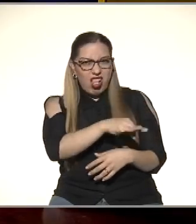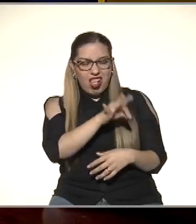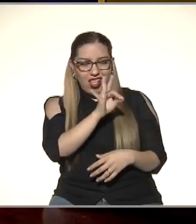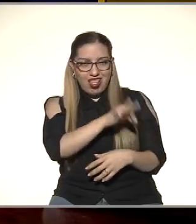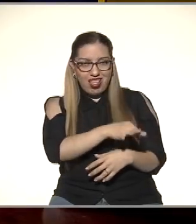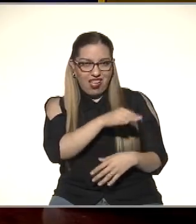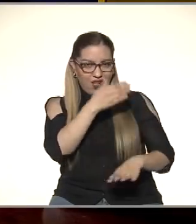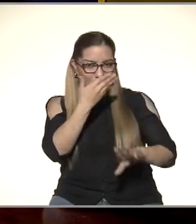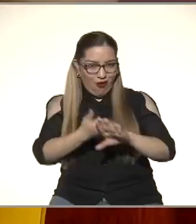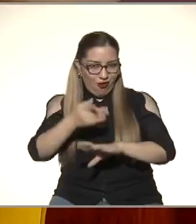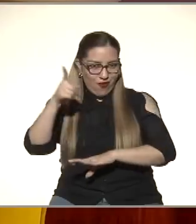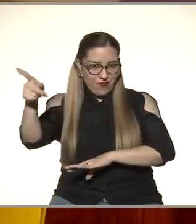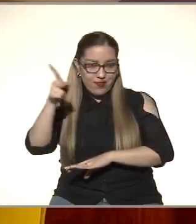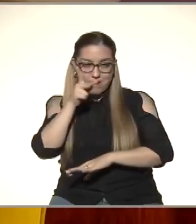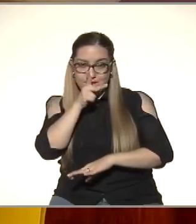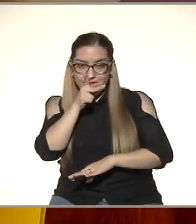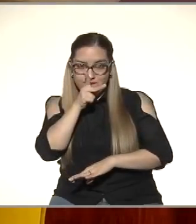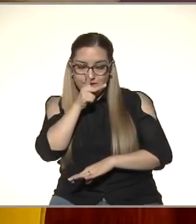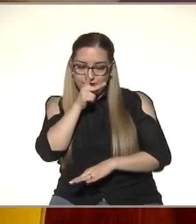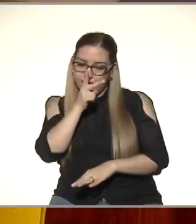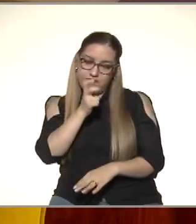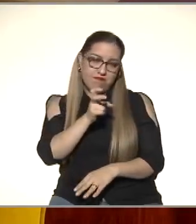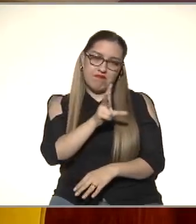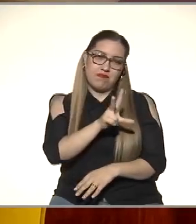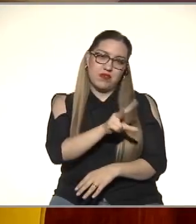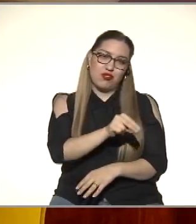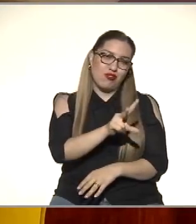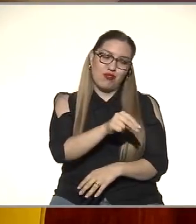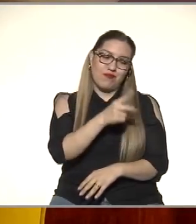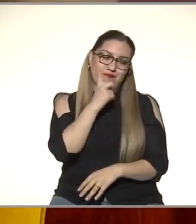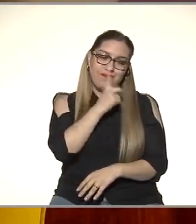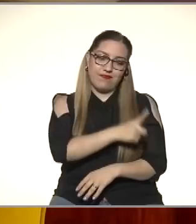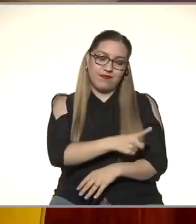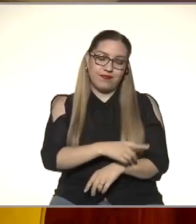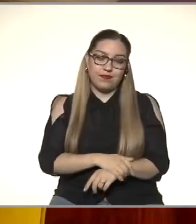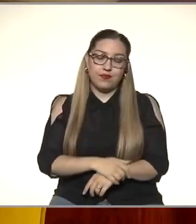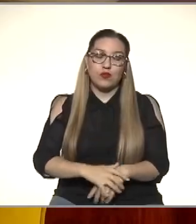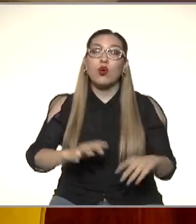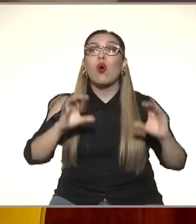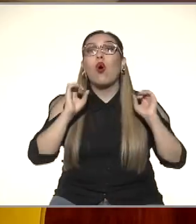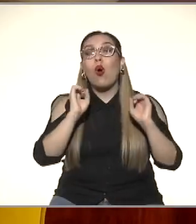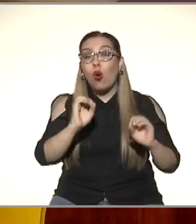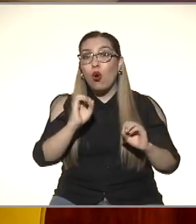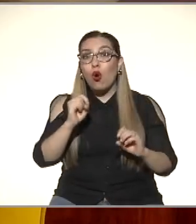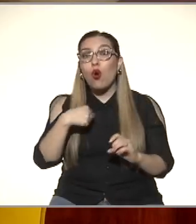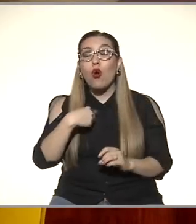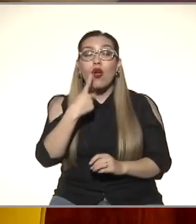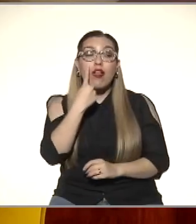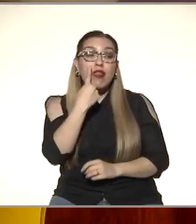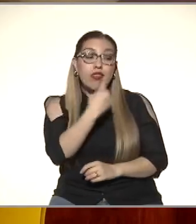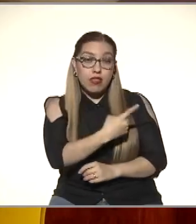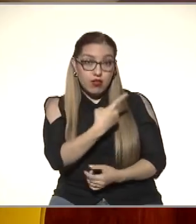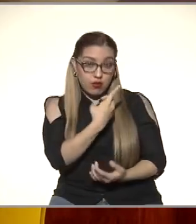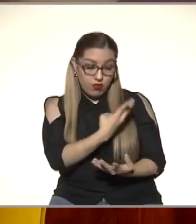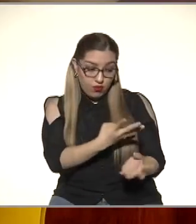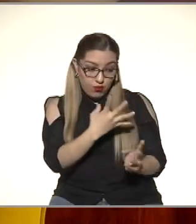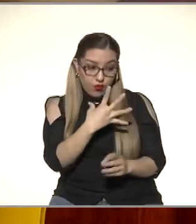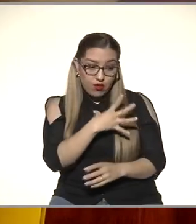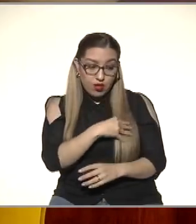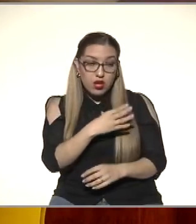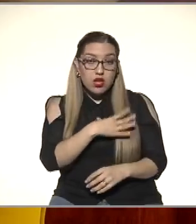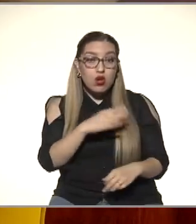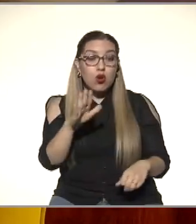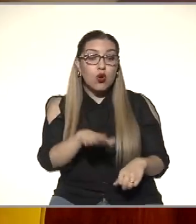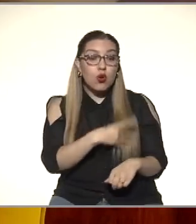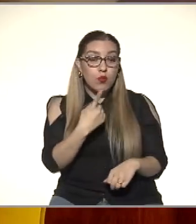hacia el otro, mal, no les digas. Ese por qué no es válido. Sí. Les voy a informar a mis hijos porque vamos a trabajar